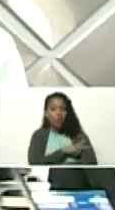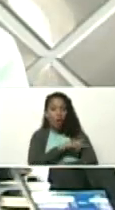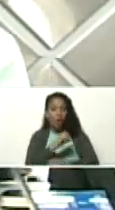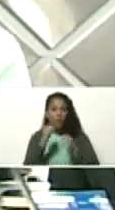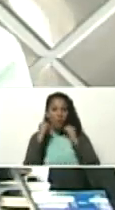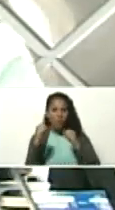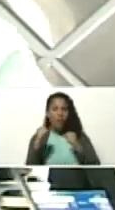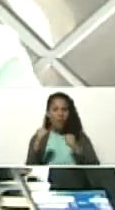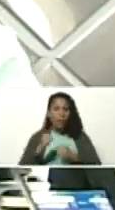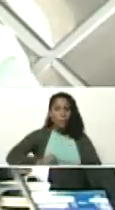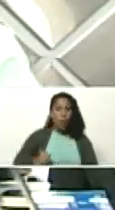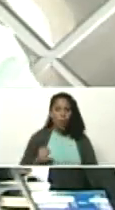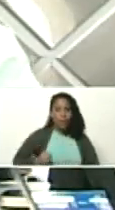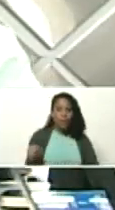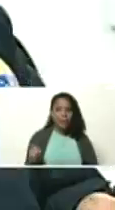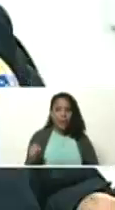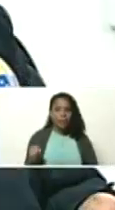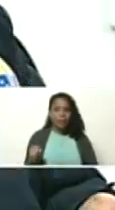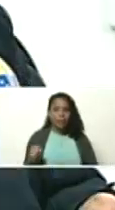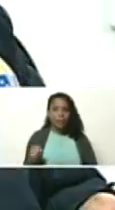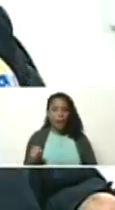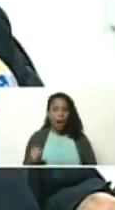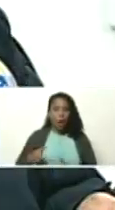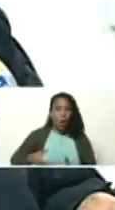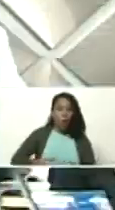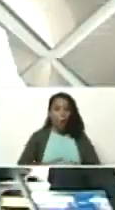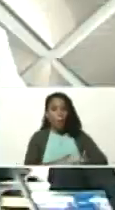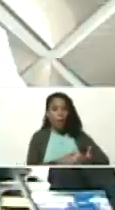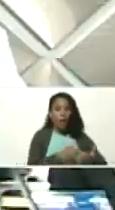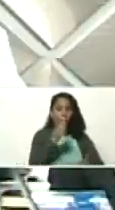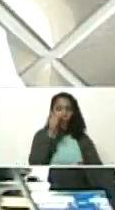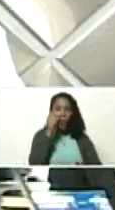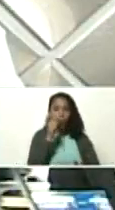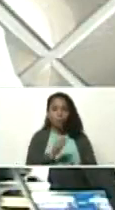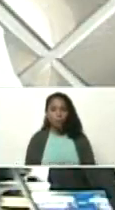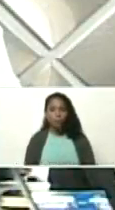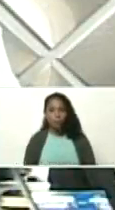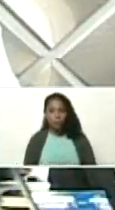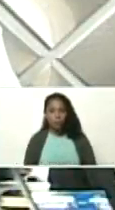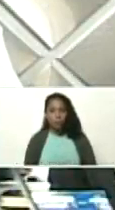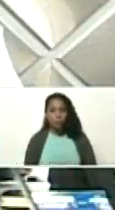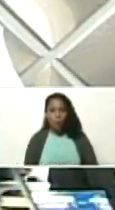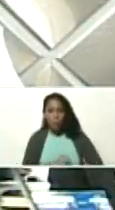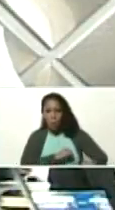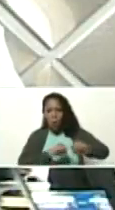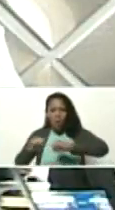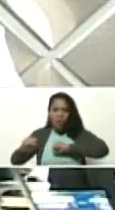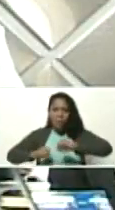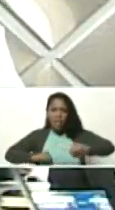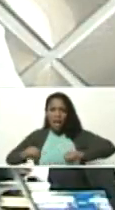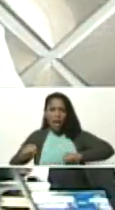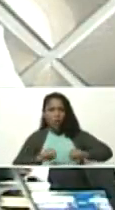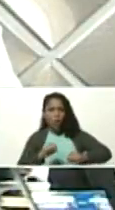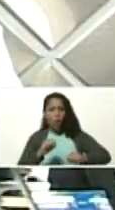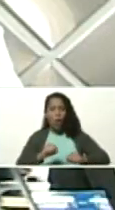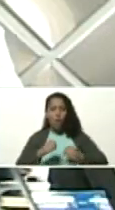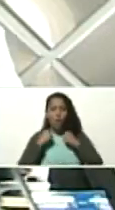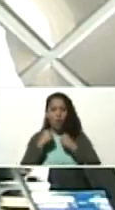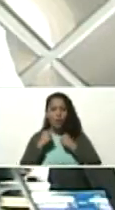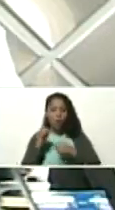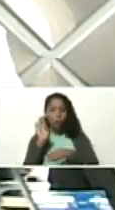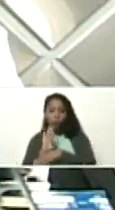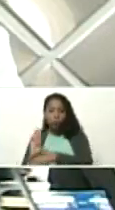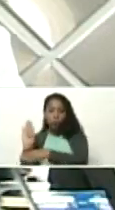policial, los bomberos, las bomberas, movilizar la fuerza para cuidar y